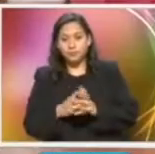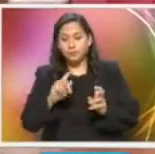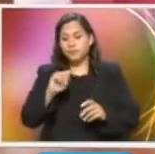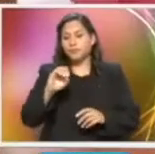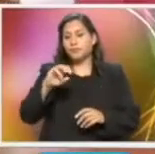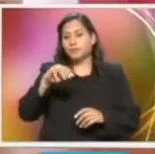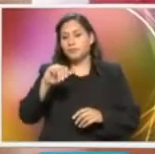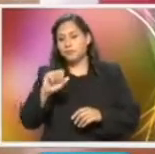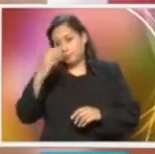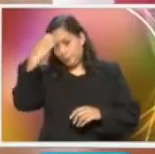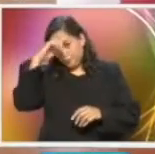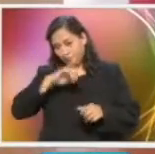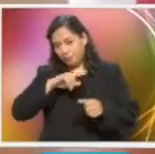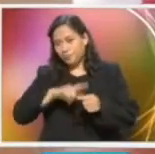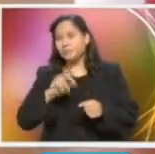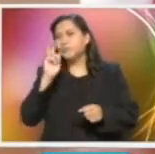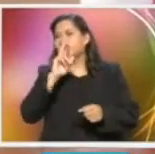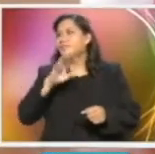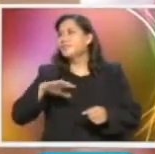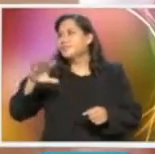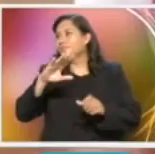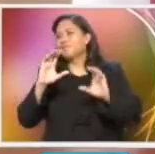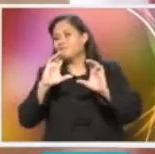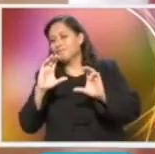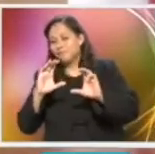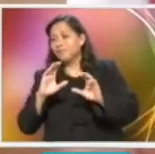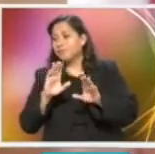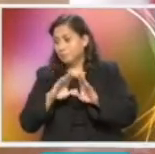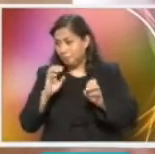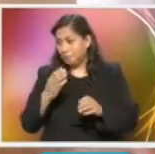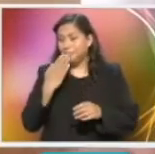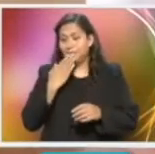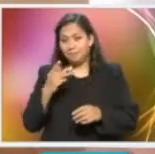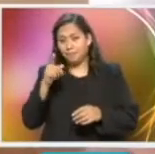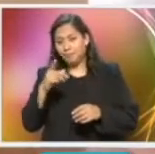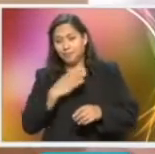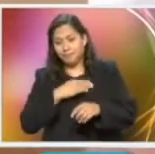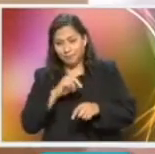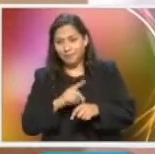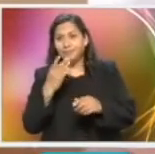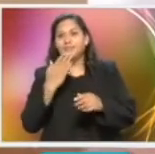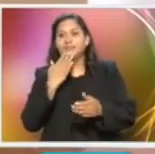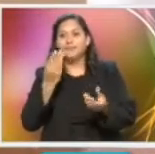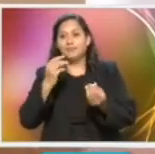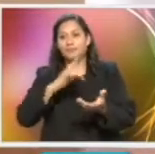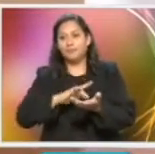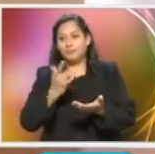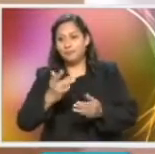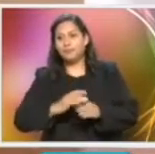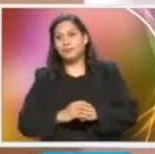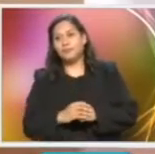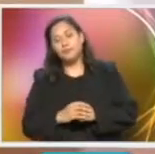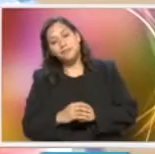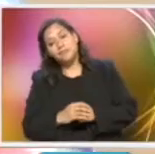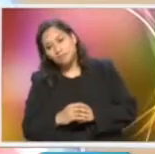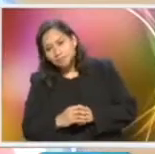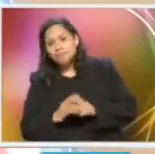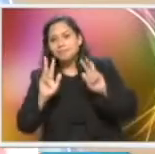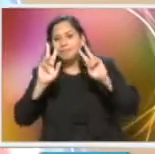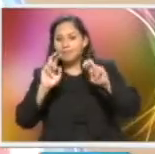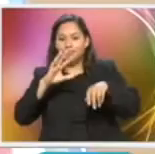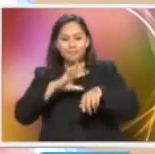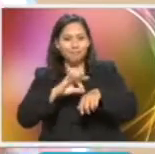Tomás Severino, especialista en el medio ambiente. ¿Cómo estás? Bien, ¿y tú? Buenos días. Bien, muchas gracias. Ay, este tema